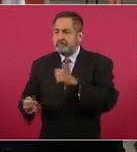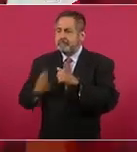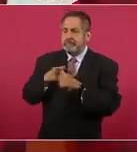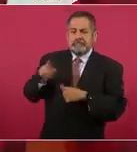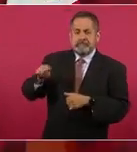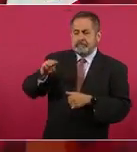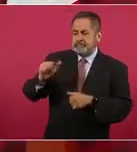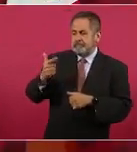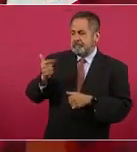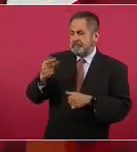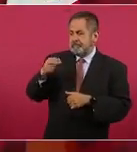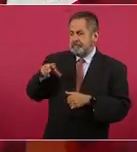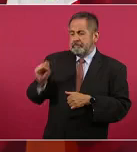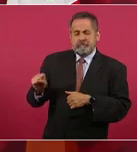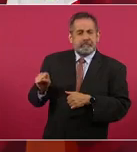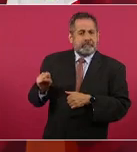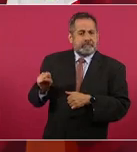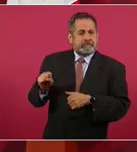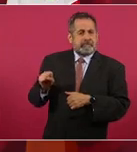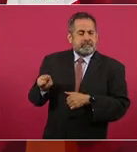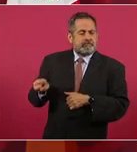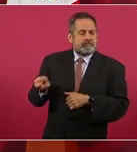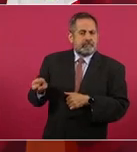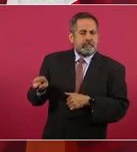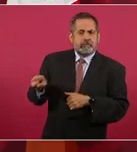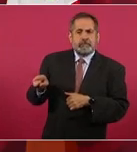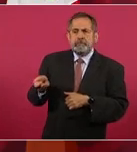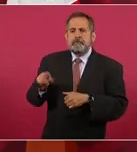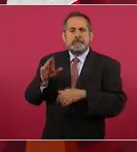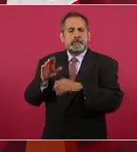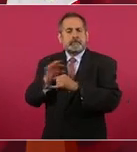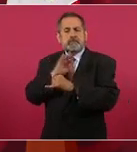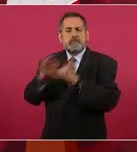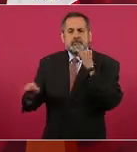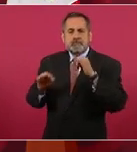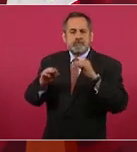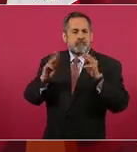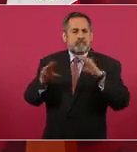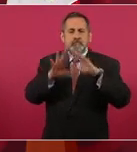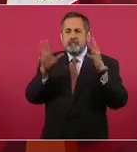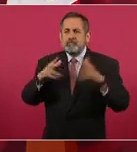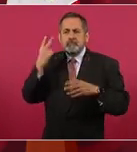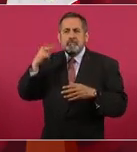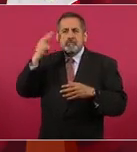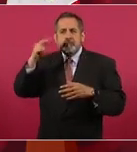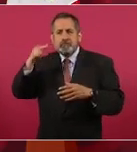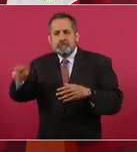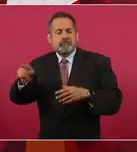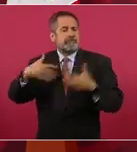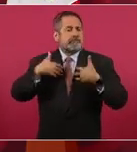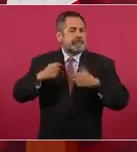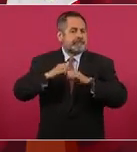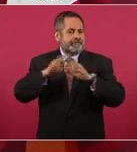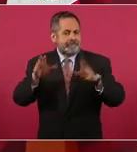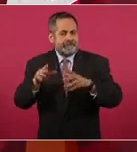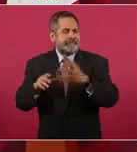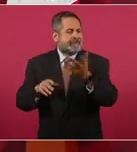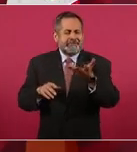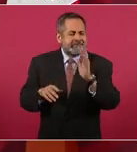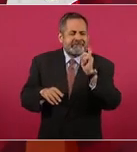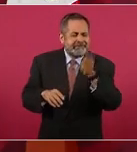la periferia más grande se entendió a sí misma. O sea, la periferia nos hace entender el centro, ¿no?